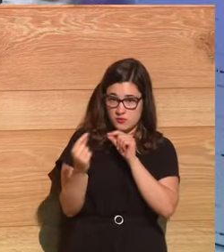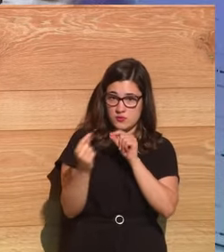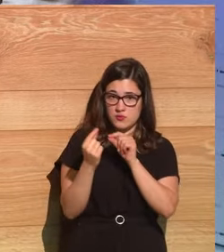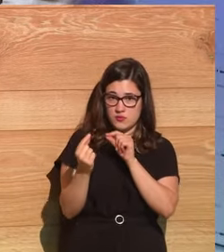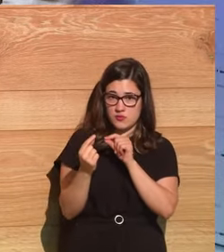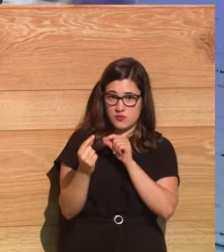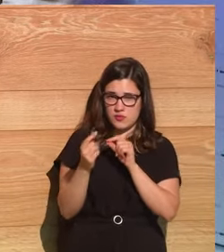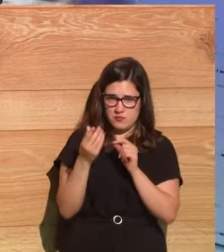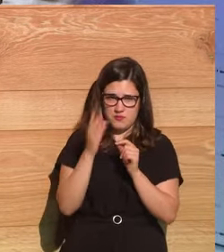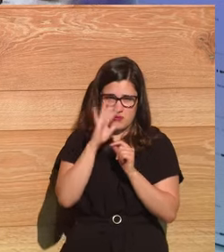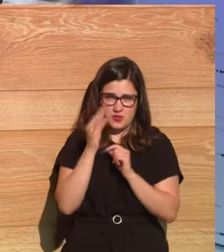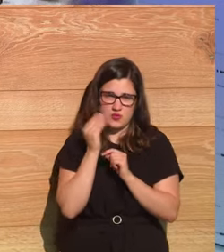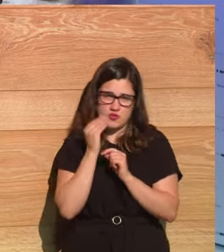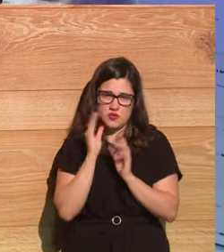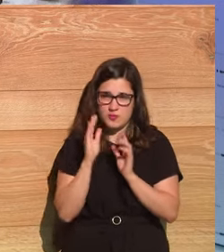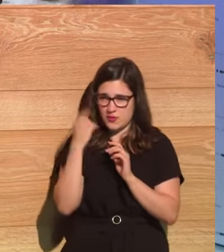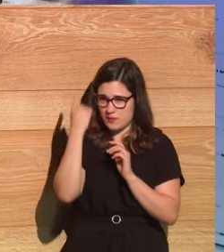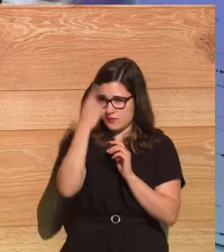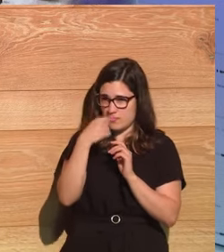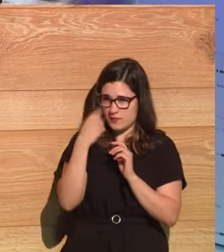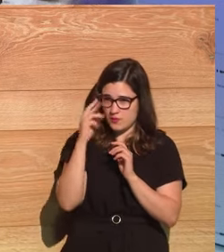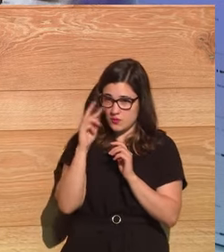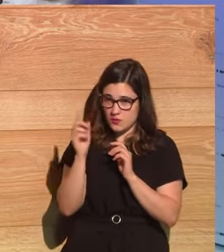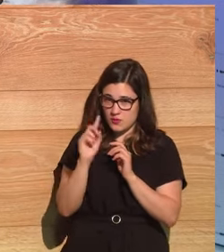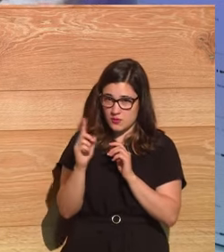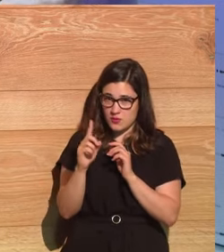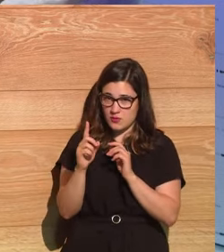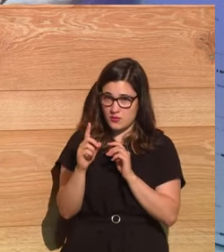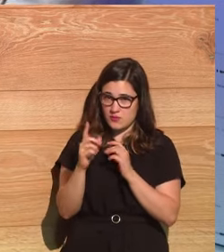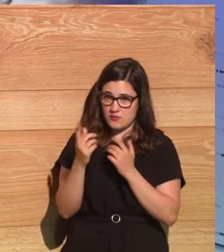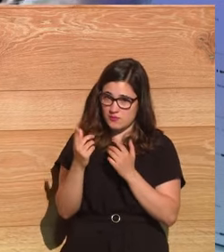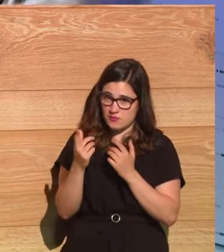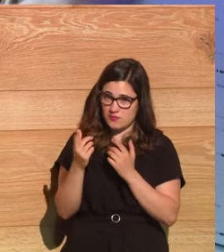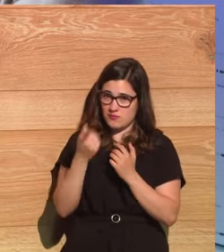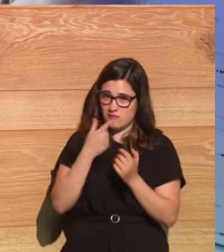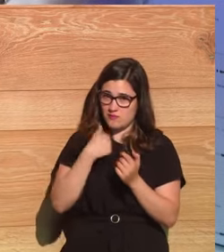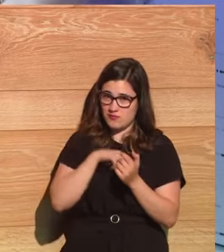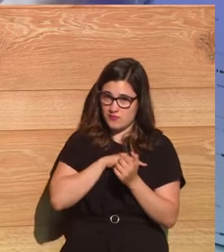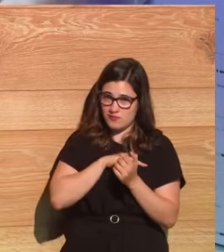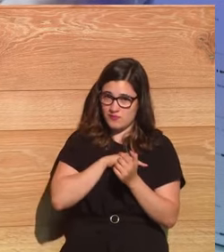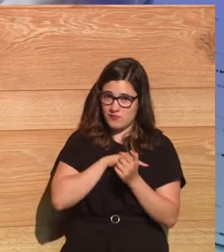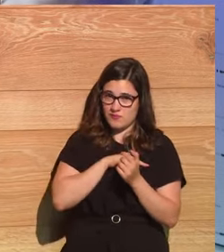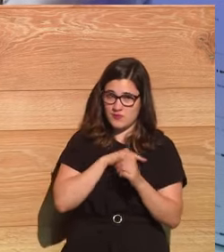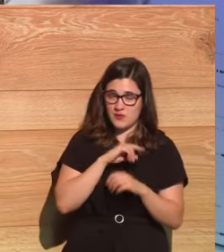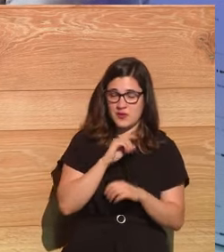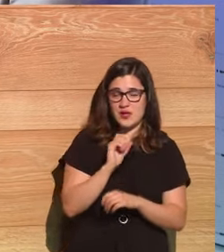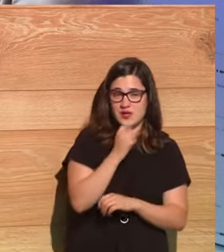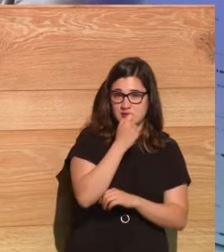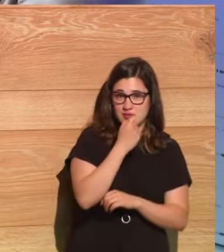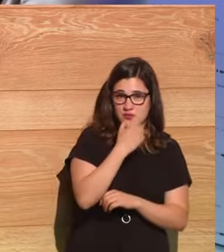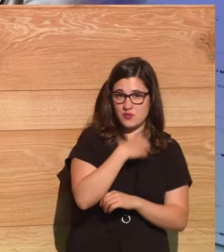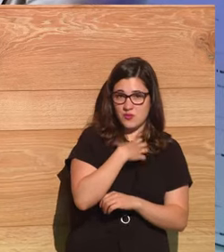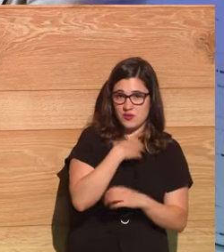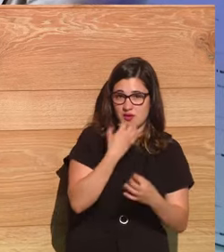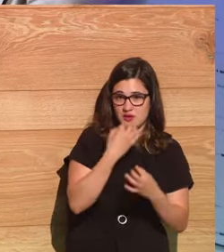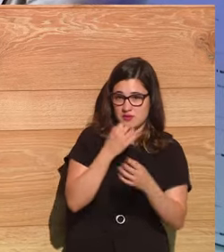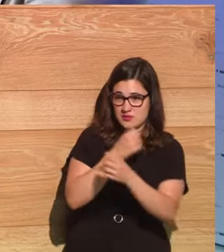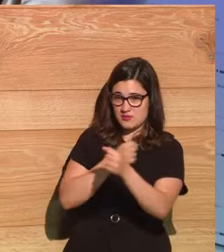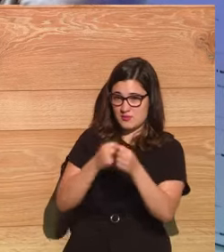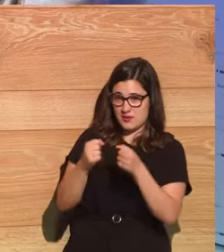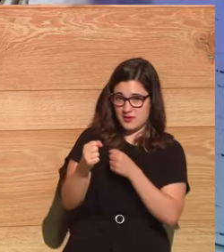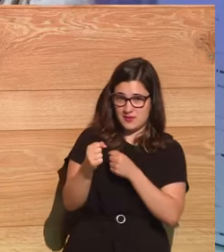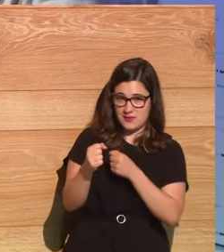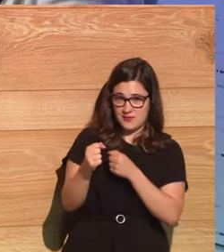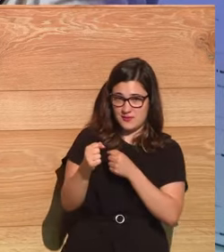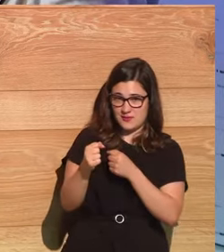cara, hace que no podamos poner en desarrollo una de nuestras características principales para el éxito de nuestra especie, que es la empatía. ¿Vale? La